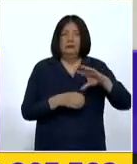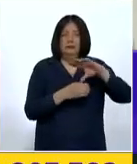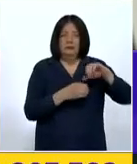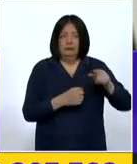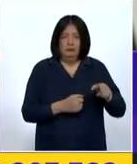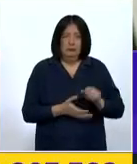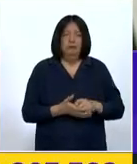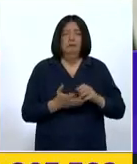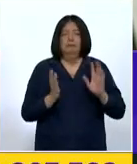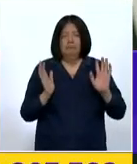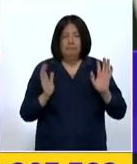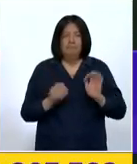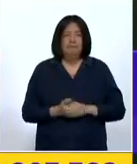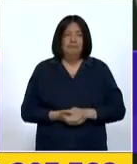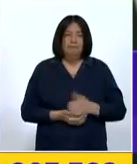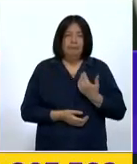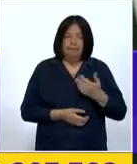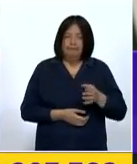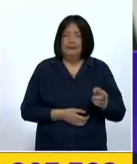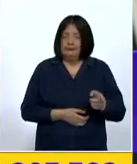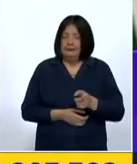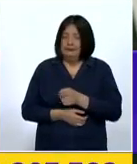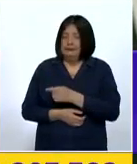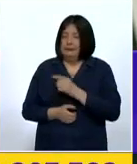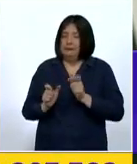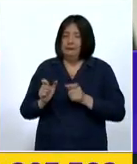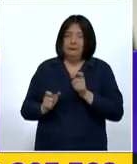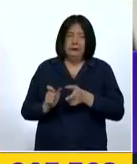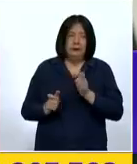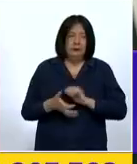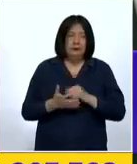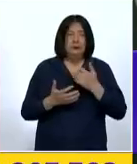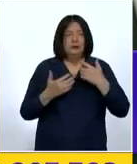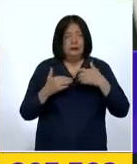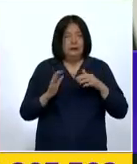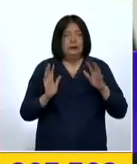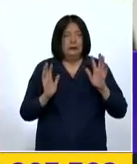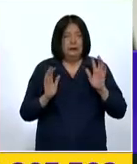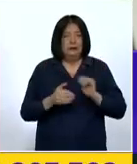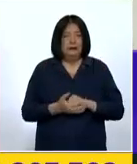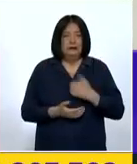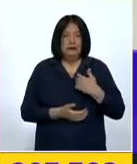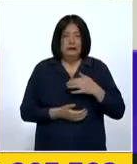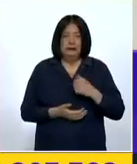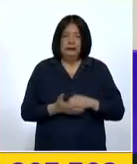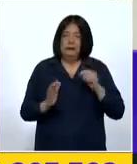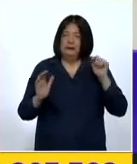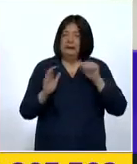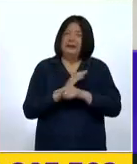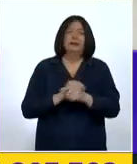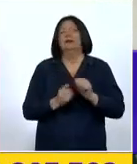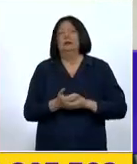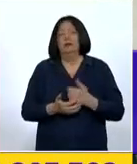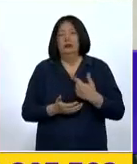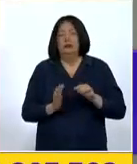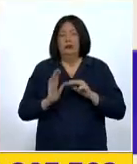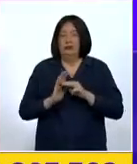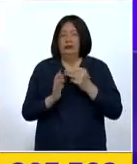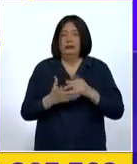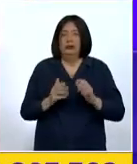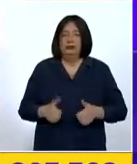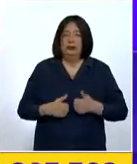Miguel, definitivamente pues hacen que estas personas hayan hecho de este arte criminal un modelo de